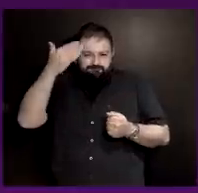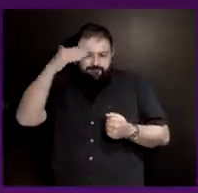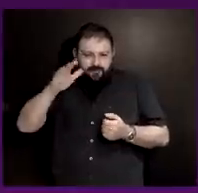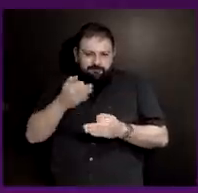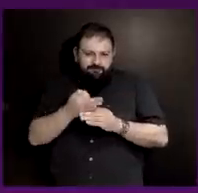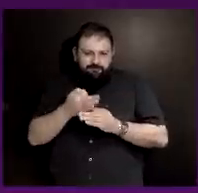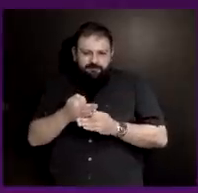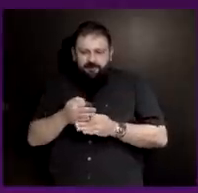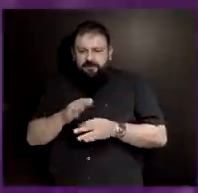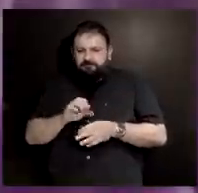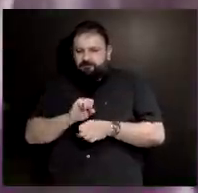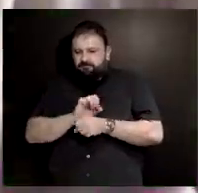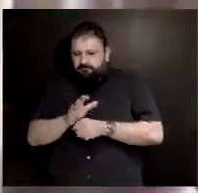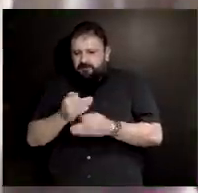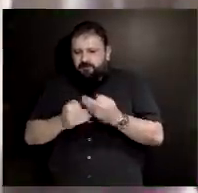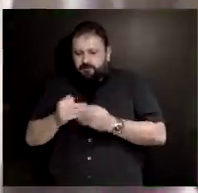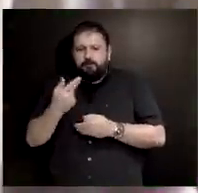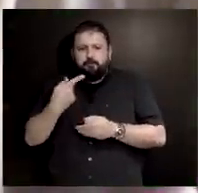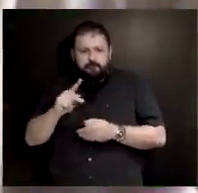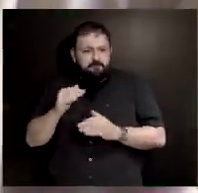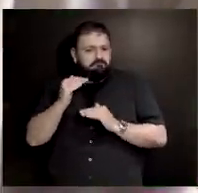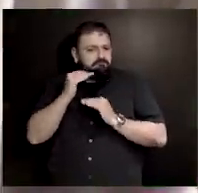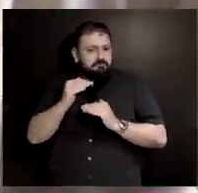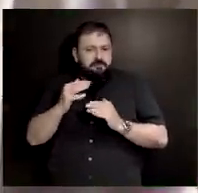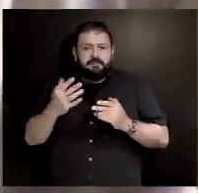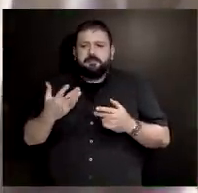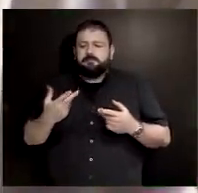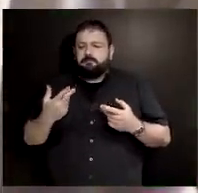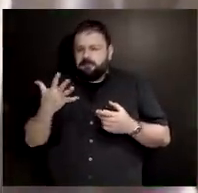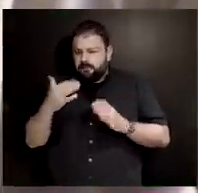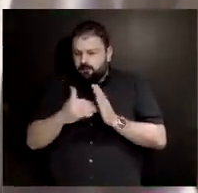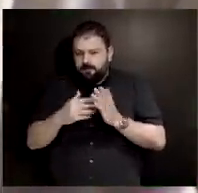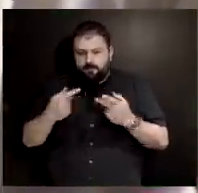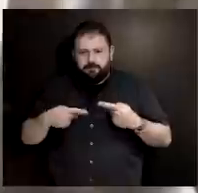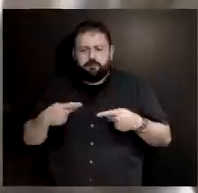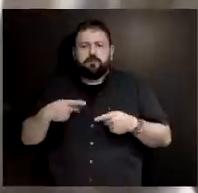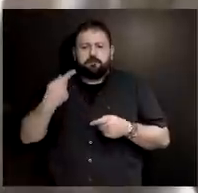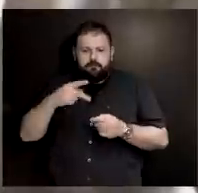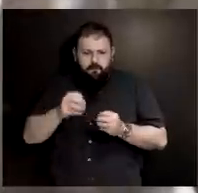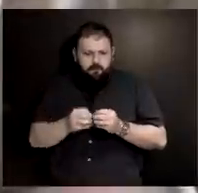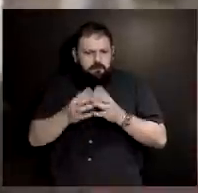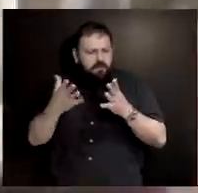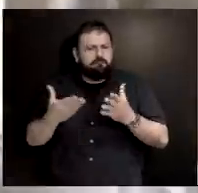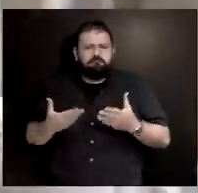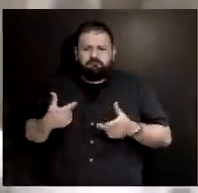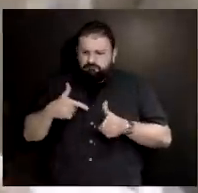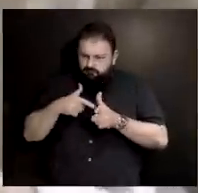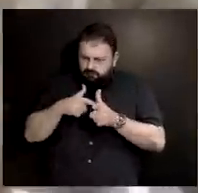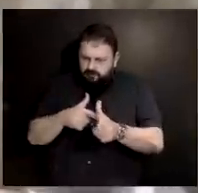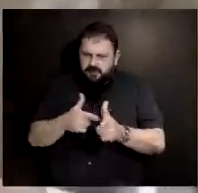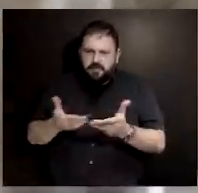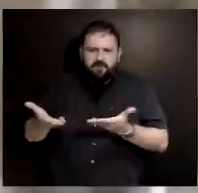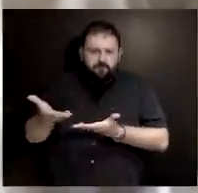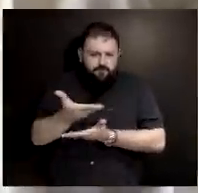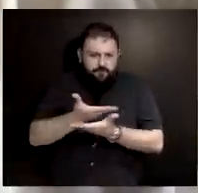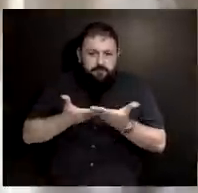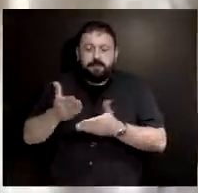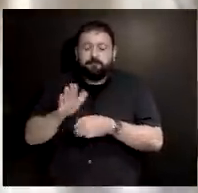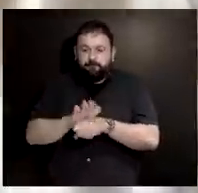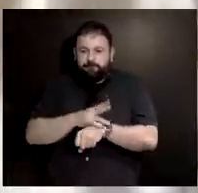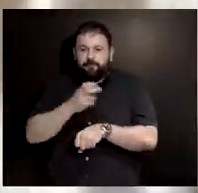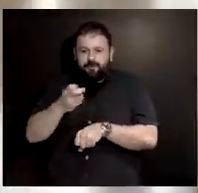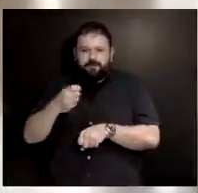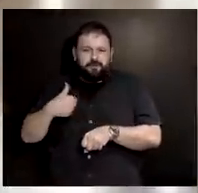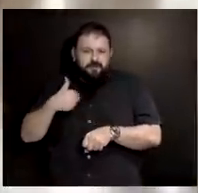seguir, por supuesto, compartiendo e informando de todo esto que estamos diciendo el día de hoy, pero queríamos ser los primeros en